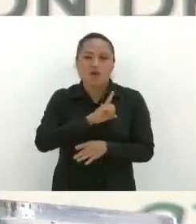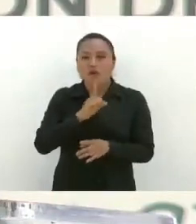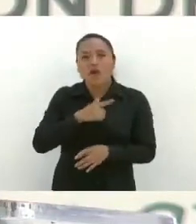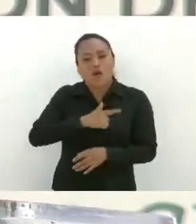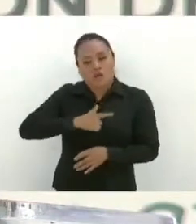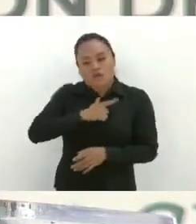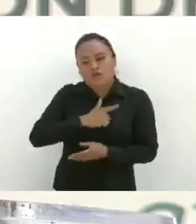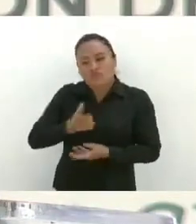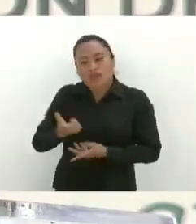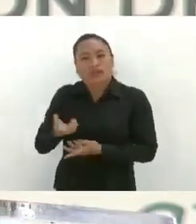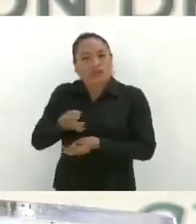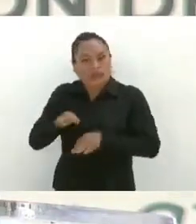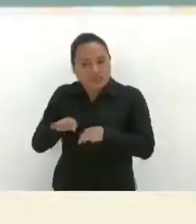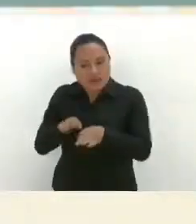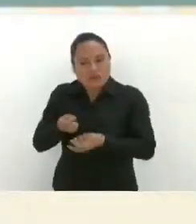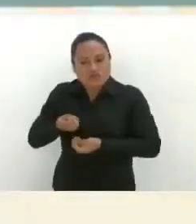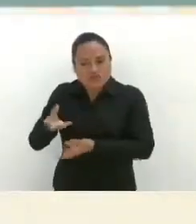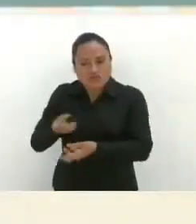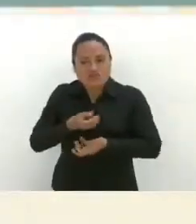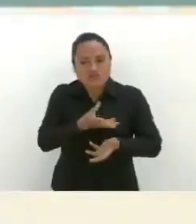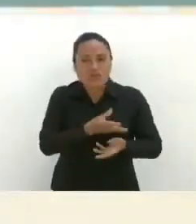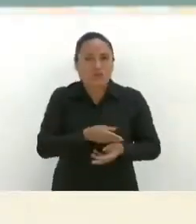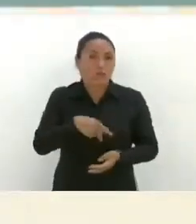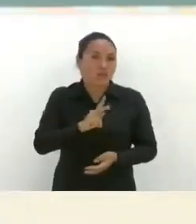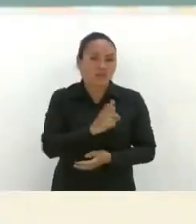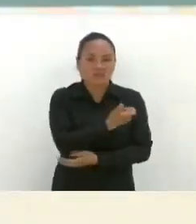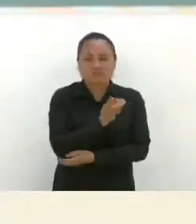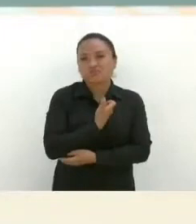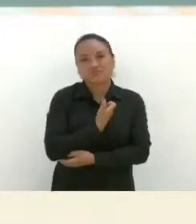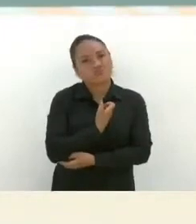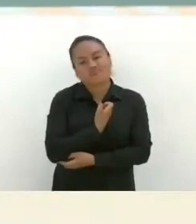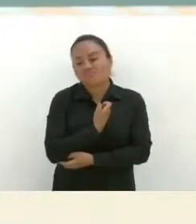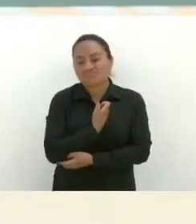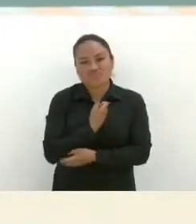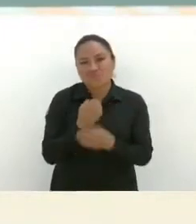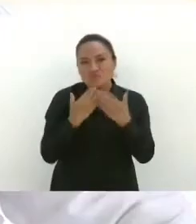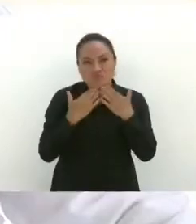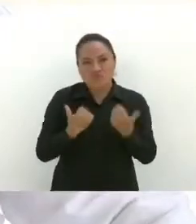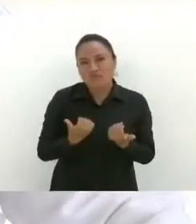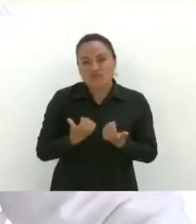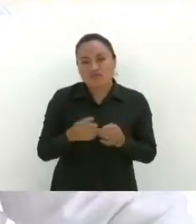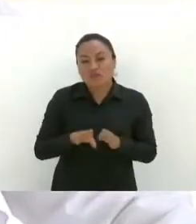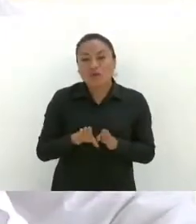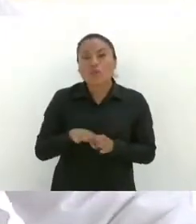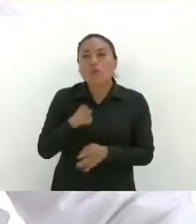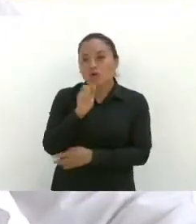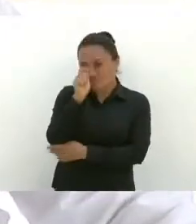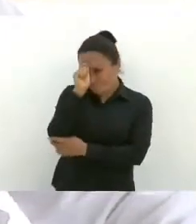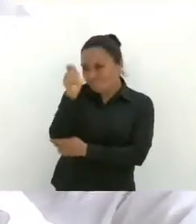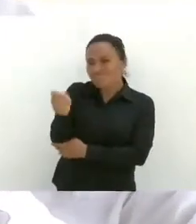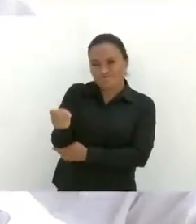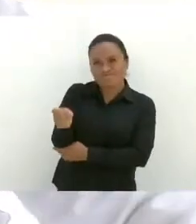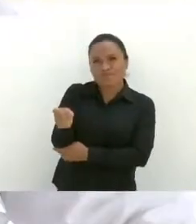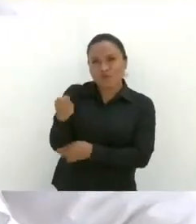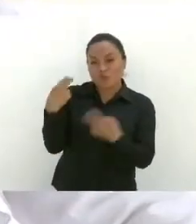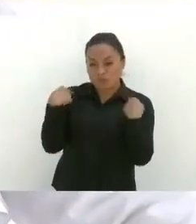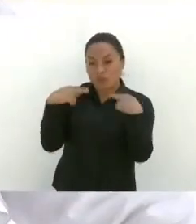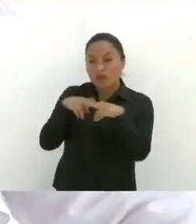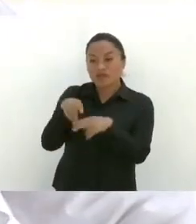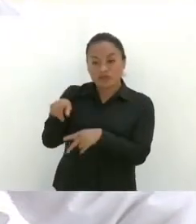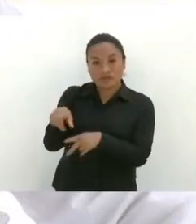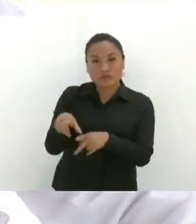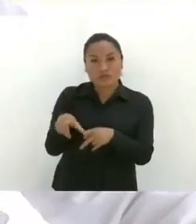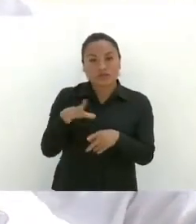reconocimiento ¿Qué más nos daría gusto? Que hubiera un presupuesto Para estos maestros de música Quienes están día a día